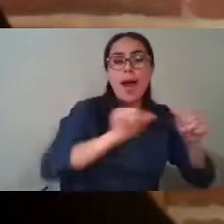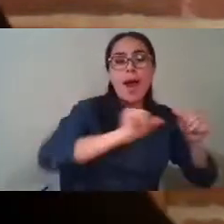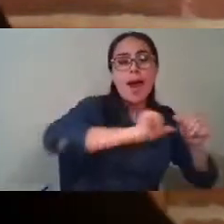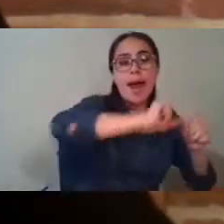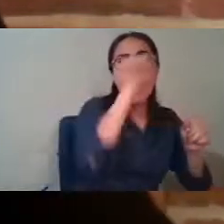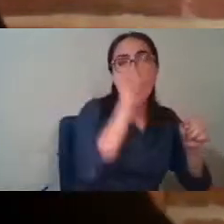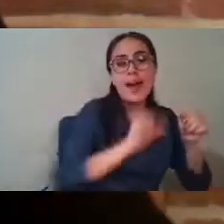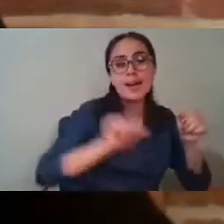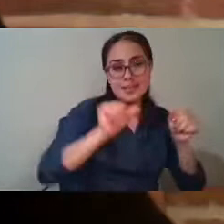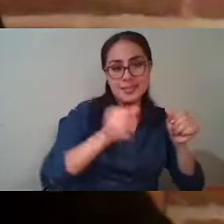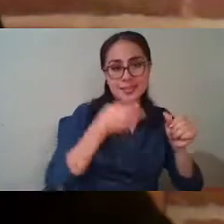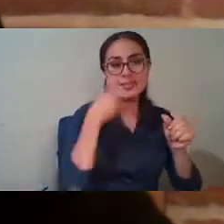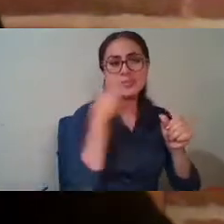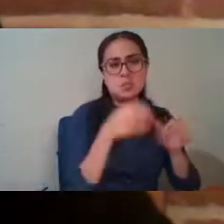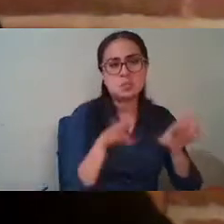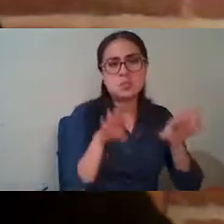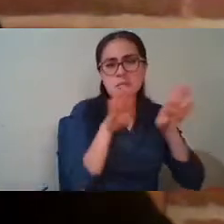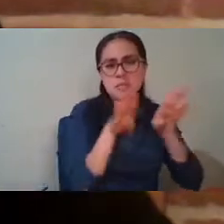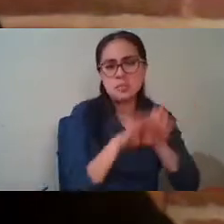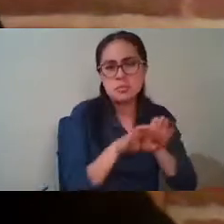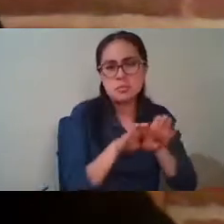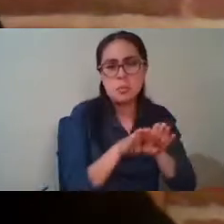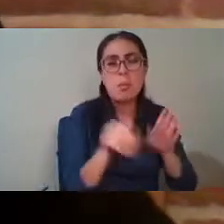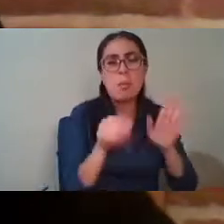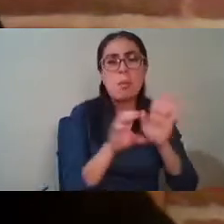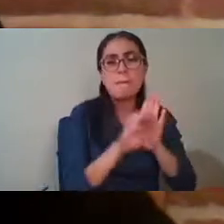que hace sobre ellos un acto